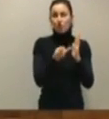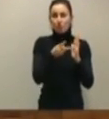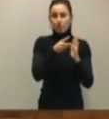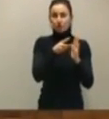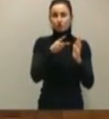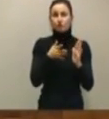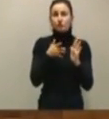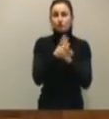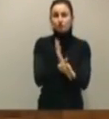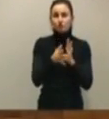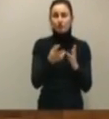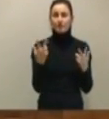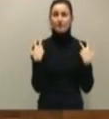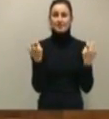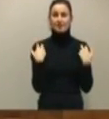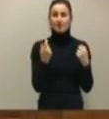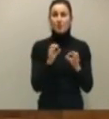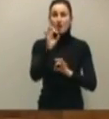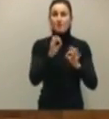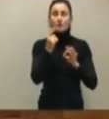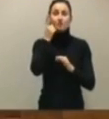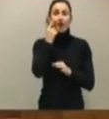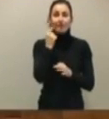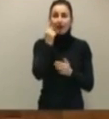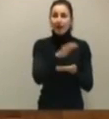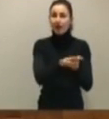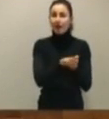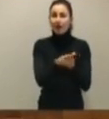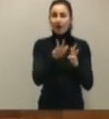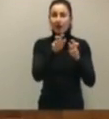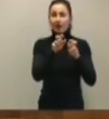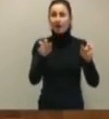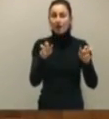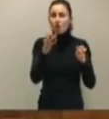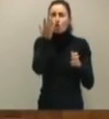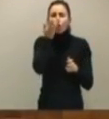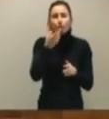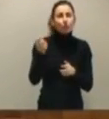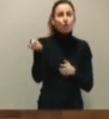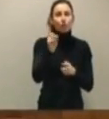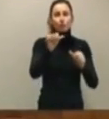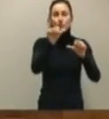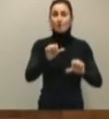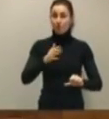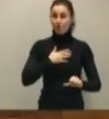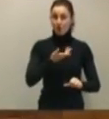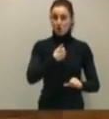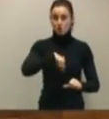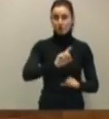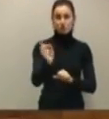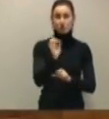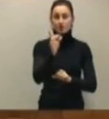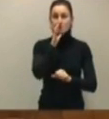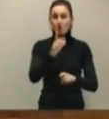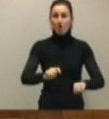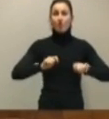tiempo de este debate. El impuesto a la banca. No nos gusta, no es nuestro modelo. Trocea aún